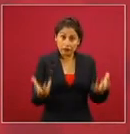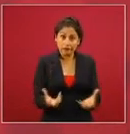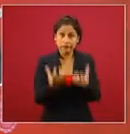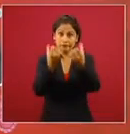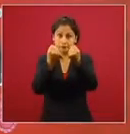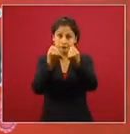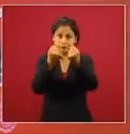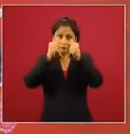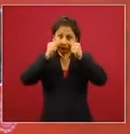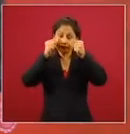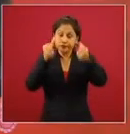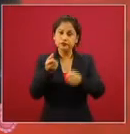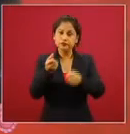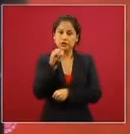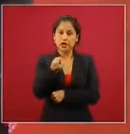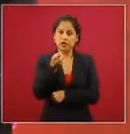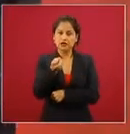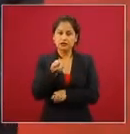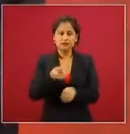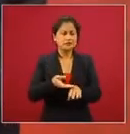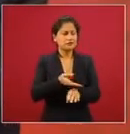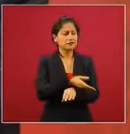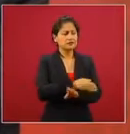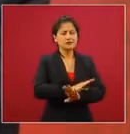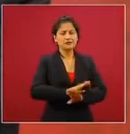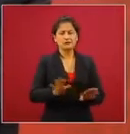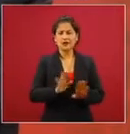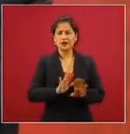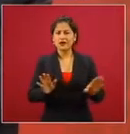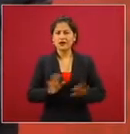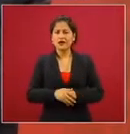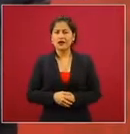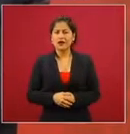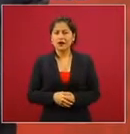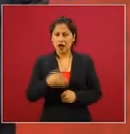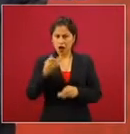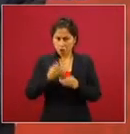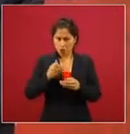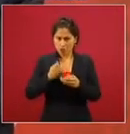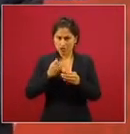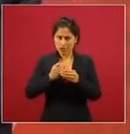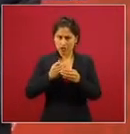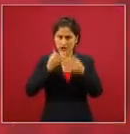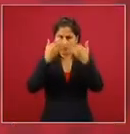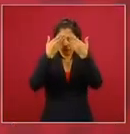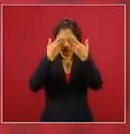Hay que pensar más en sacar adelante a México.